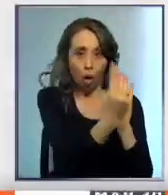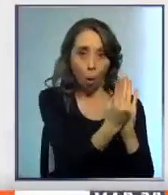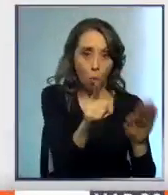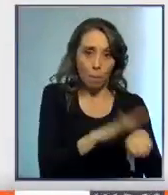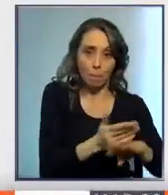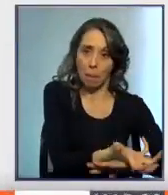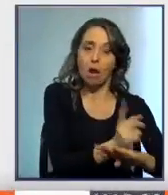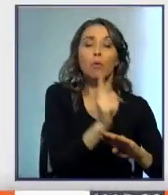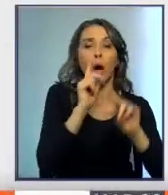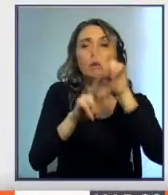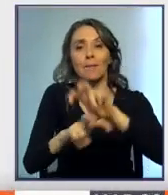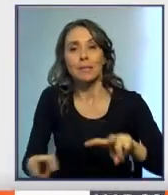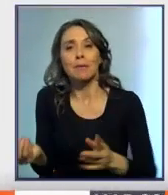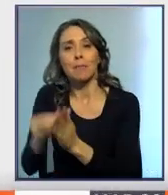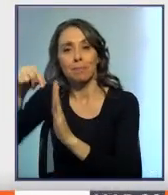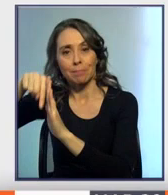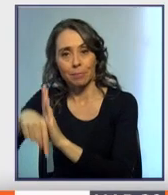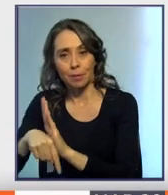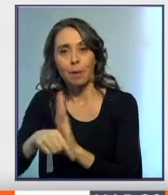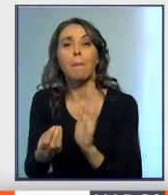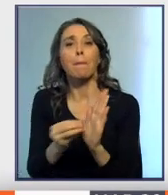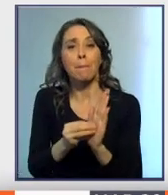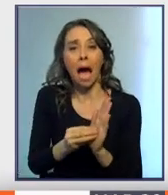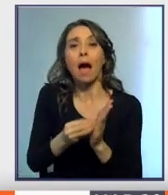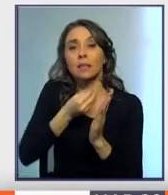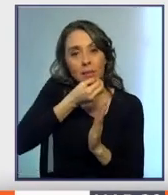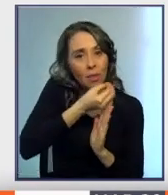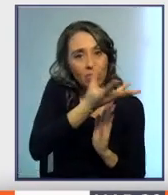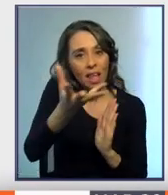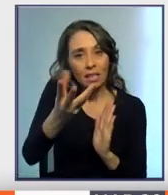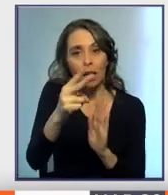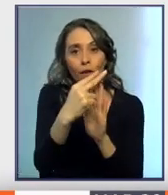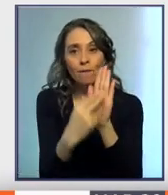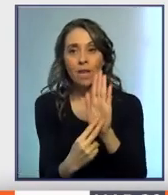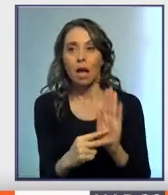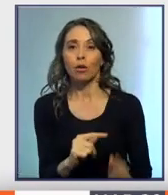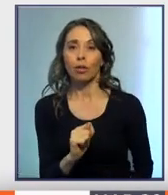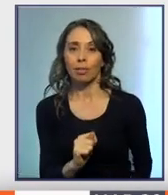La declaración en extenso y más antecedentes los puede encontrar en t13.cl.